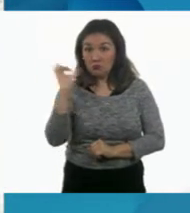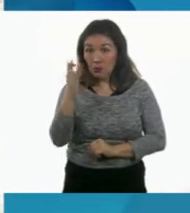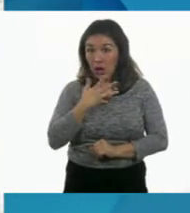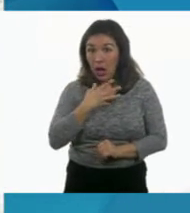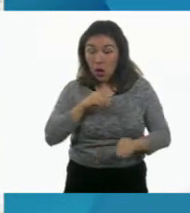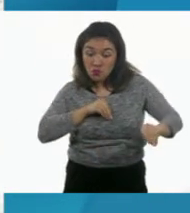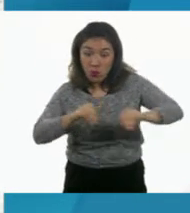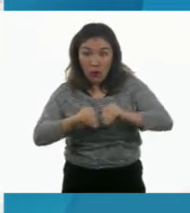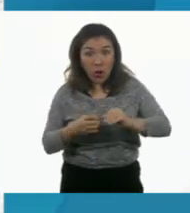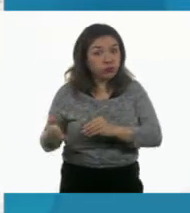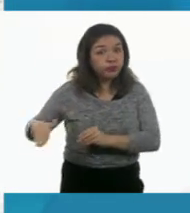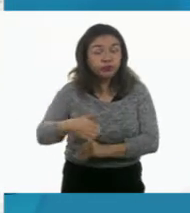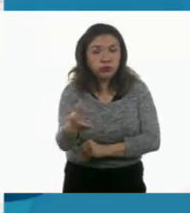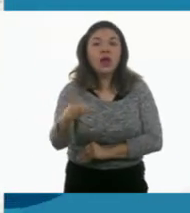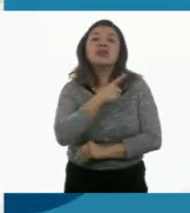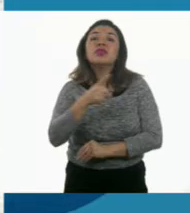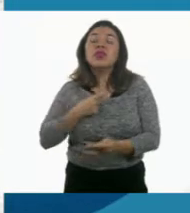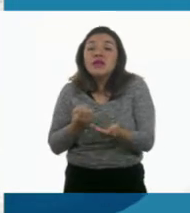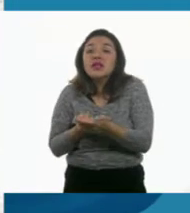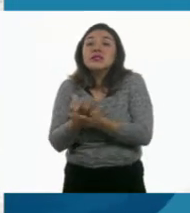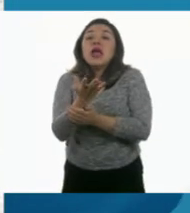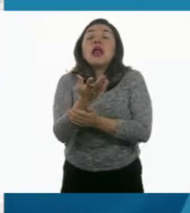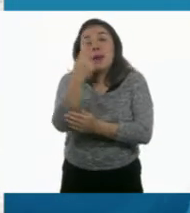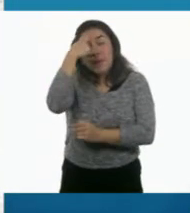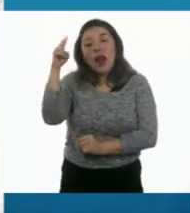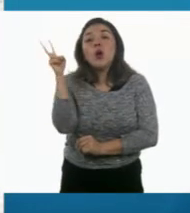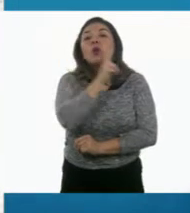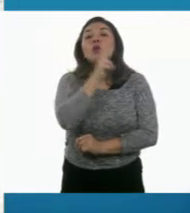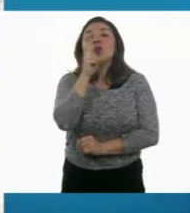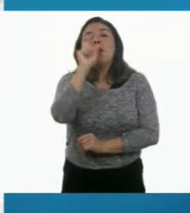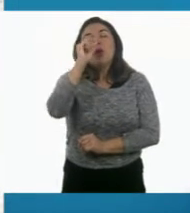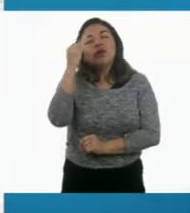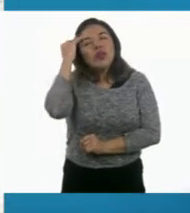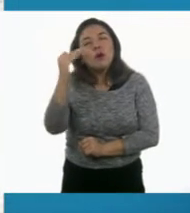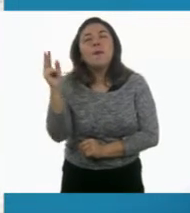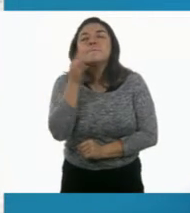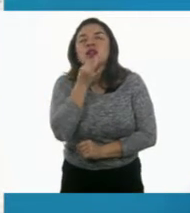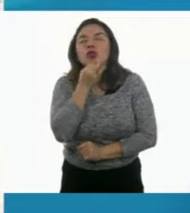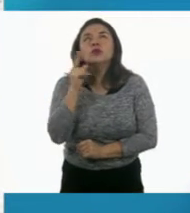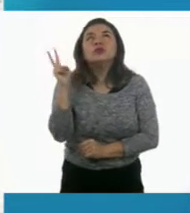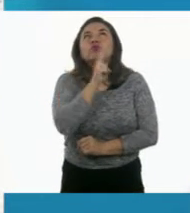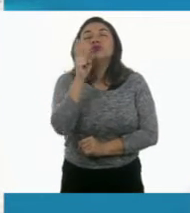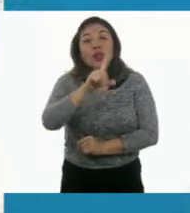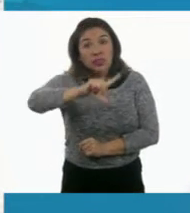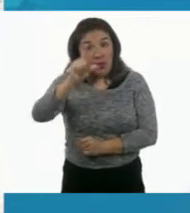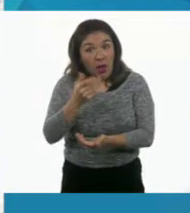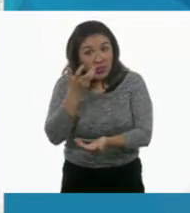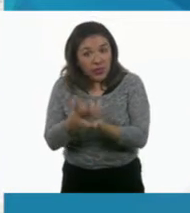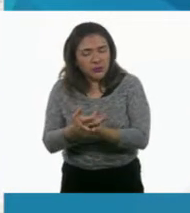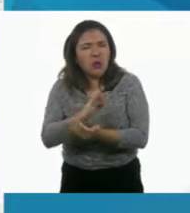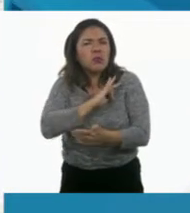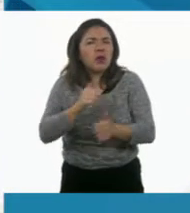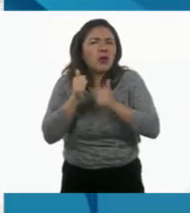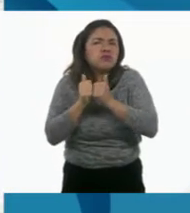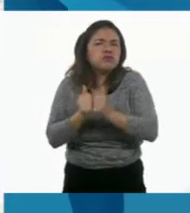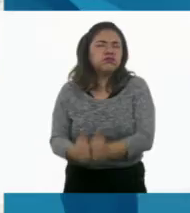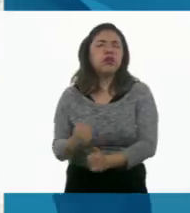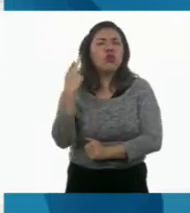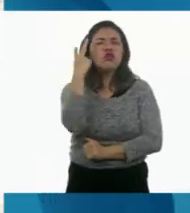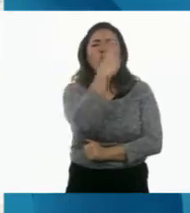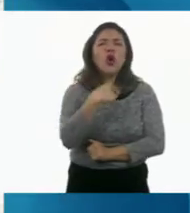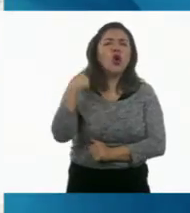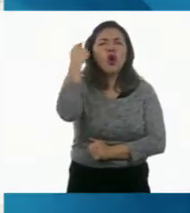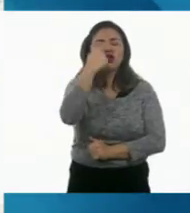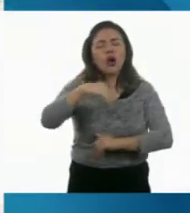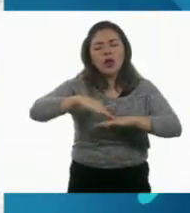activa, una tortuga tiene que salir a la superficie para respirar unos minutos, pero cuando descansa puede pasar 2 horas bajo el